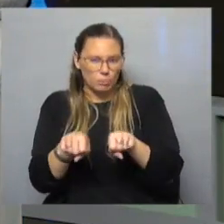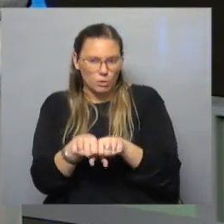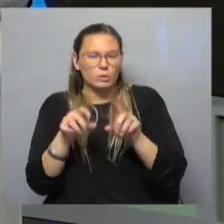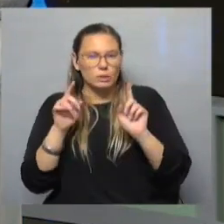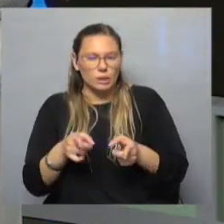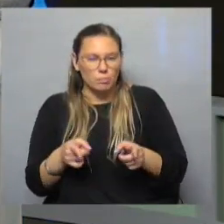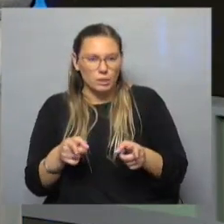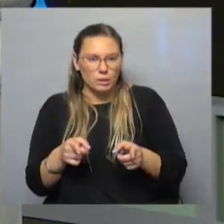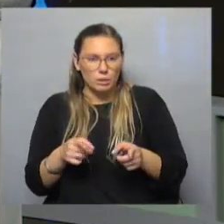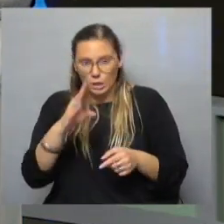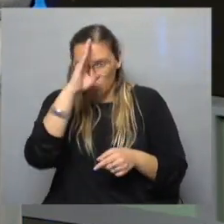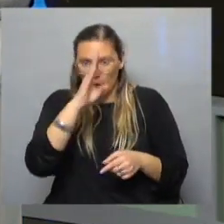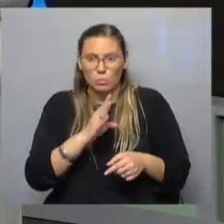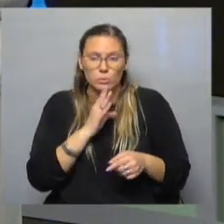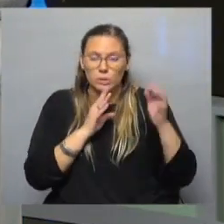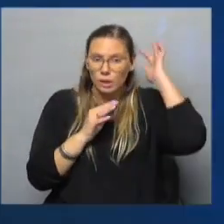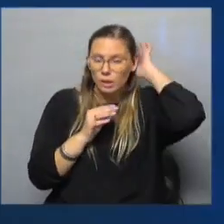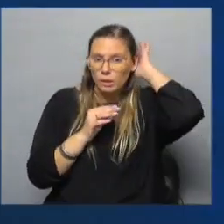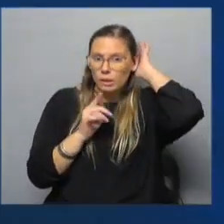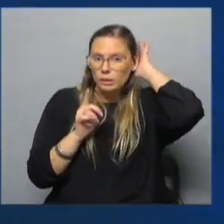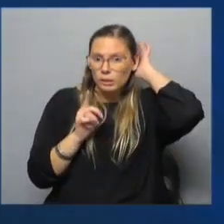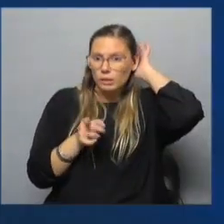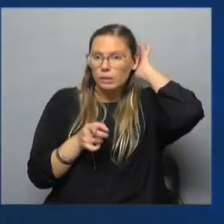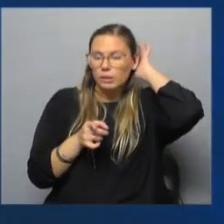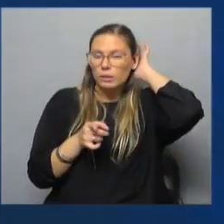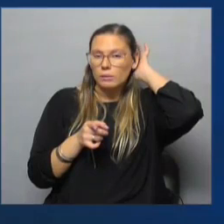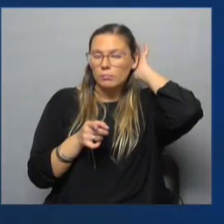también tienen hipoacusia. Incluso sale un poco